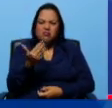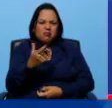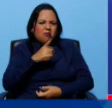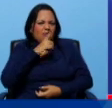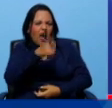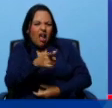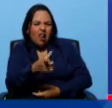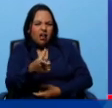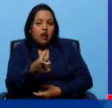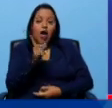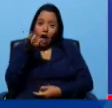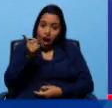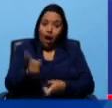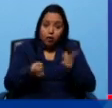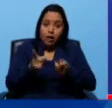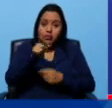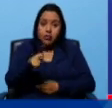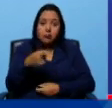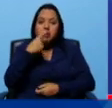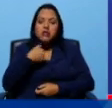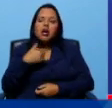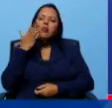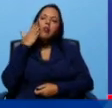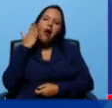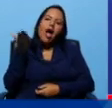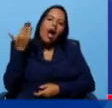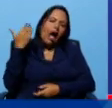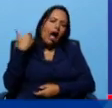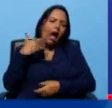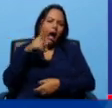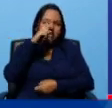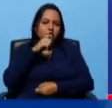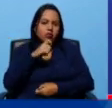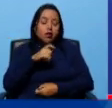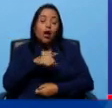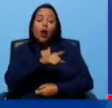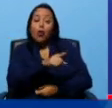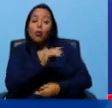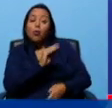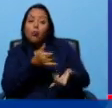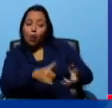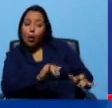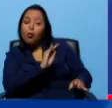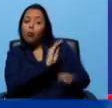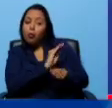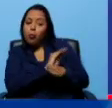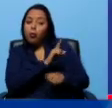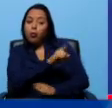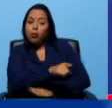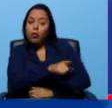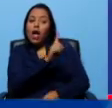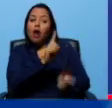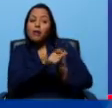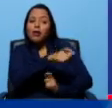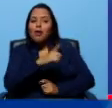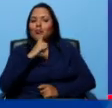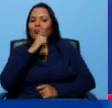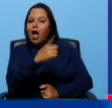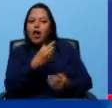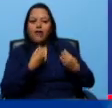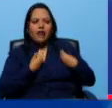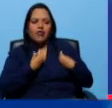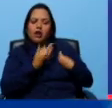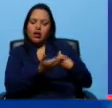hay. A mí me decía mi mamá, mi hijo, cuídese, porque hay gente mala en la vida.